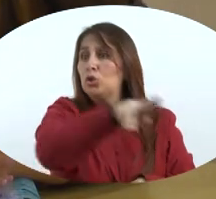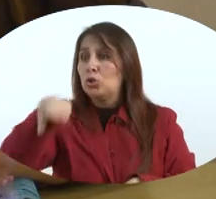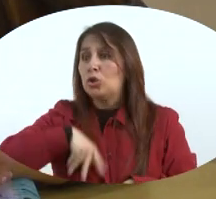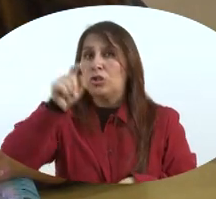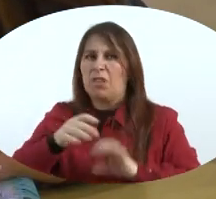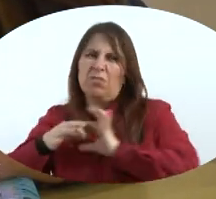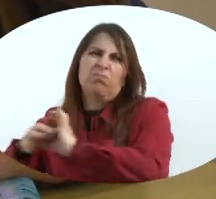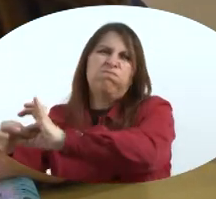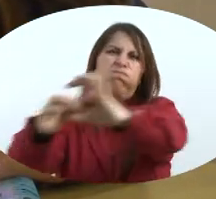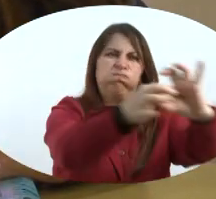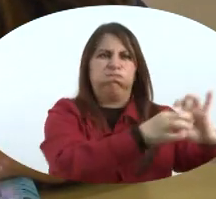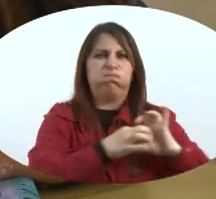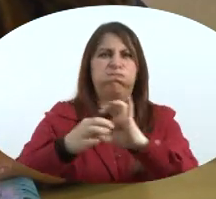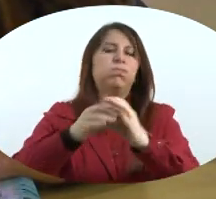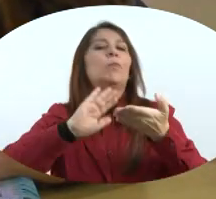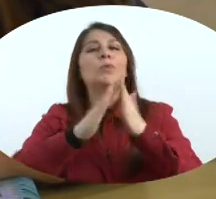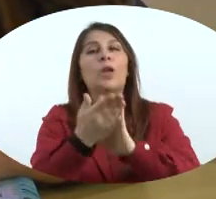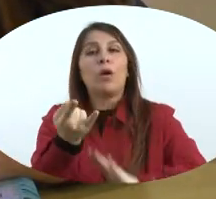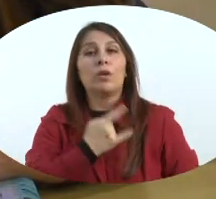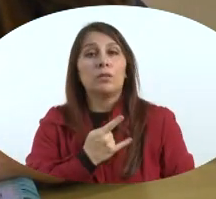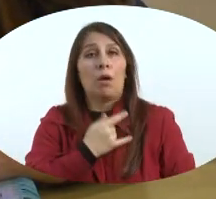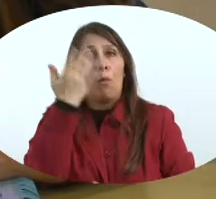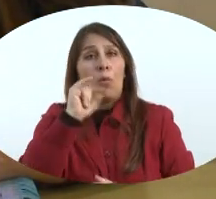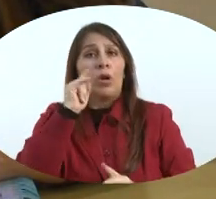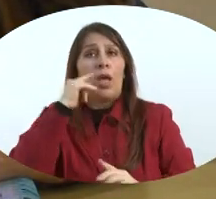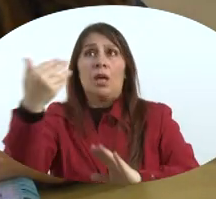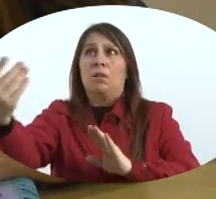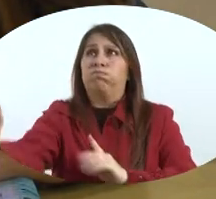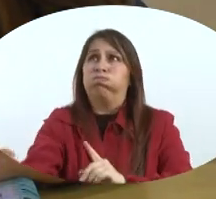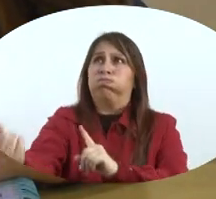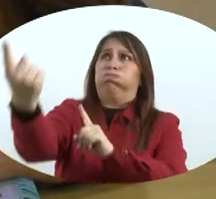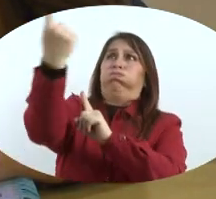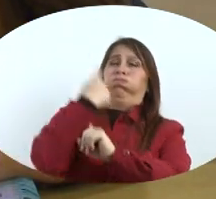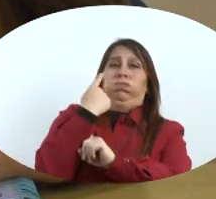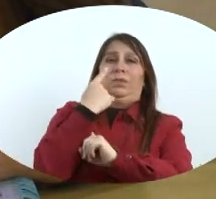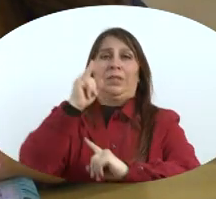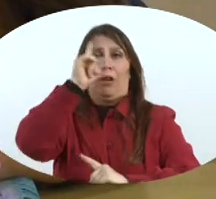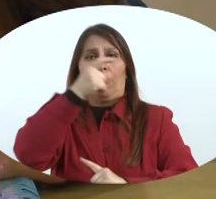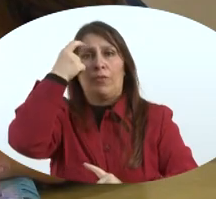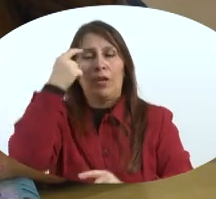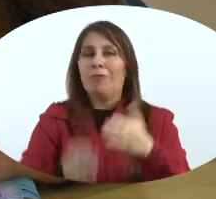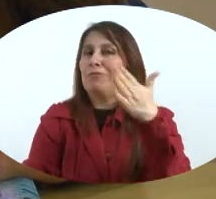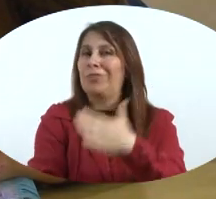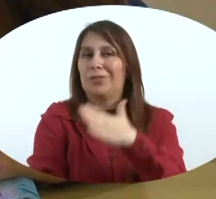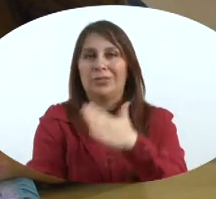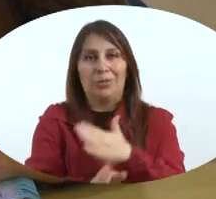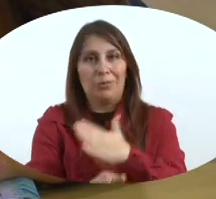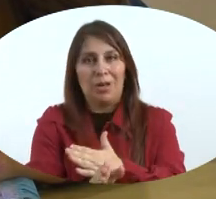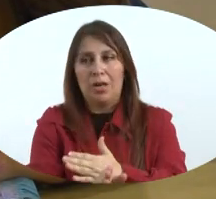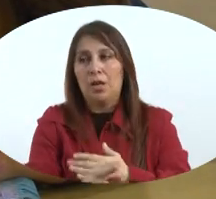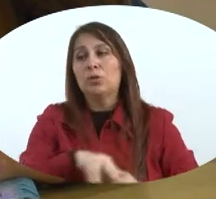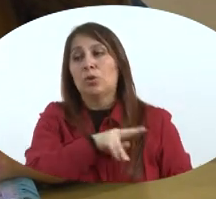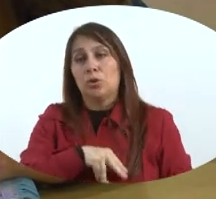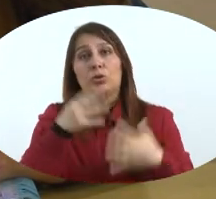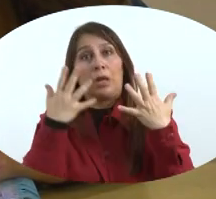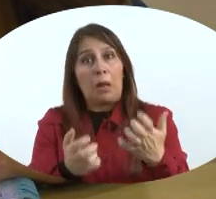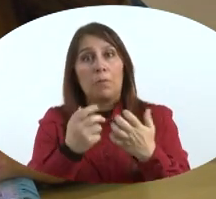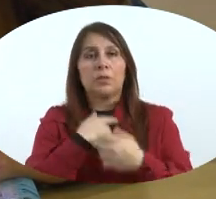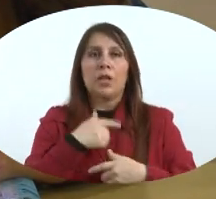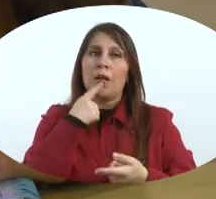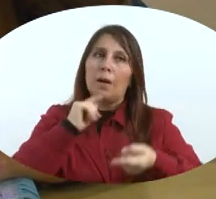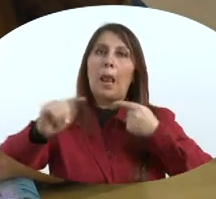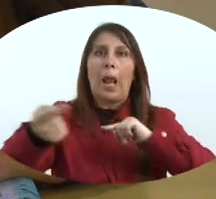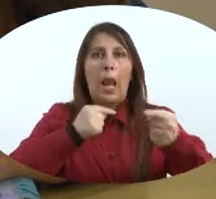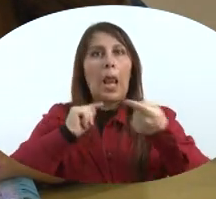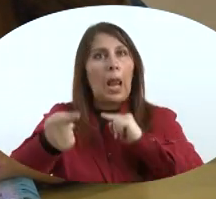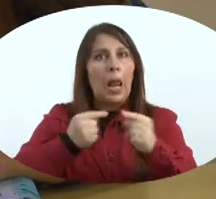del gobierno y bando que va a seguir adelante y nosotros desde las representaciones garantizaremos que la discusión seria se lleve y aparte